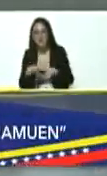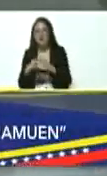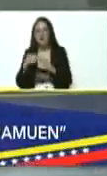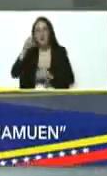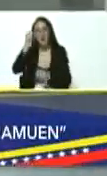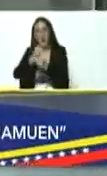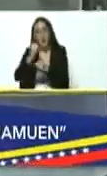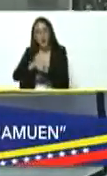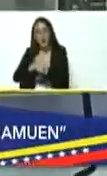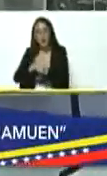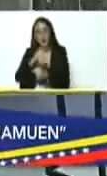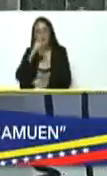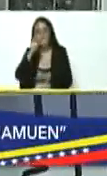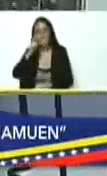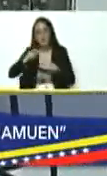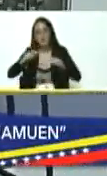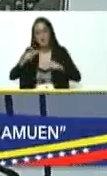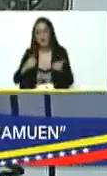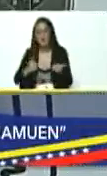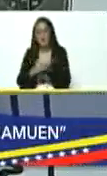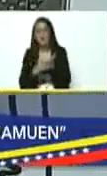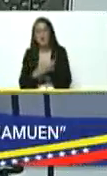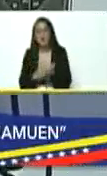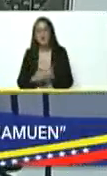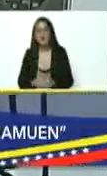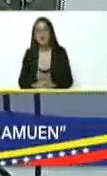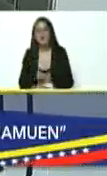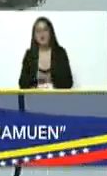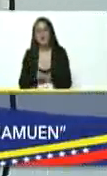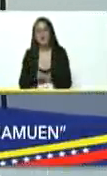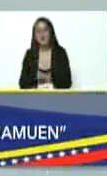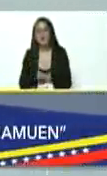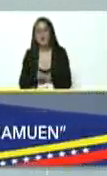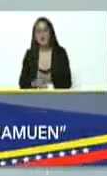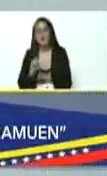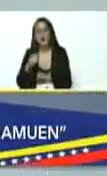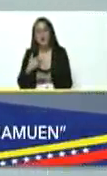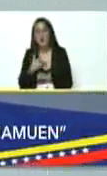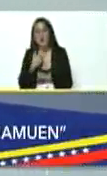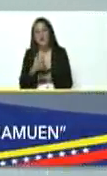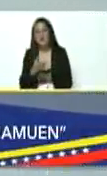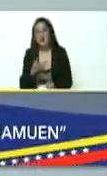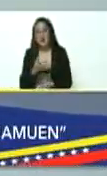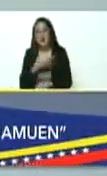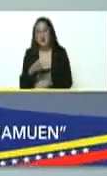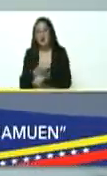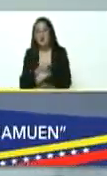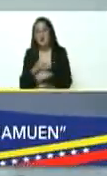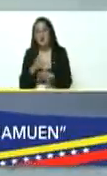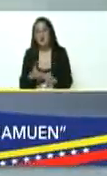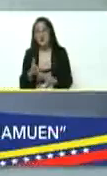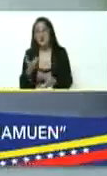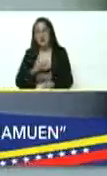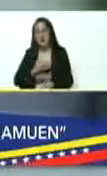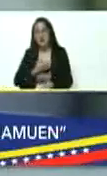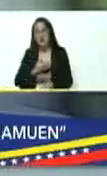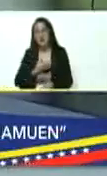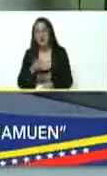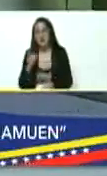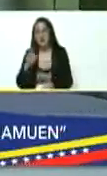obreros que me apoyaron, nos dieron el apoyo. Le puedo decir al señor gobernador, al señor alcalde